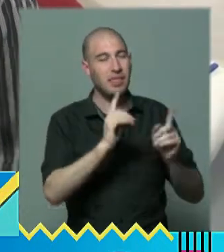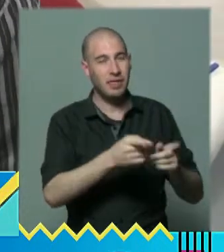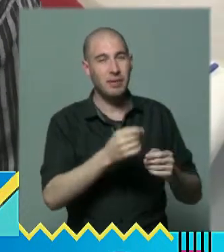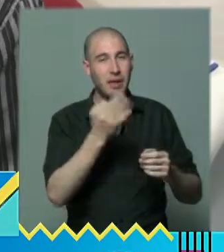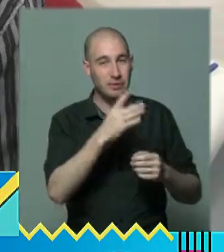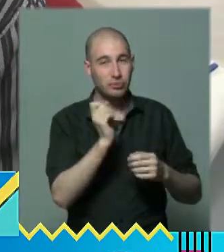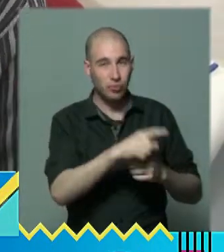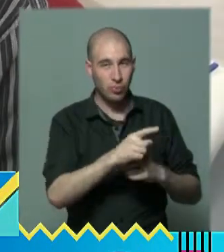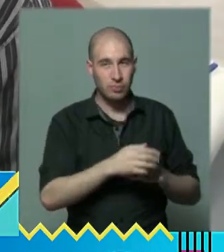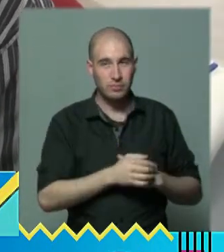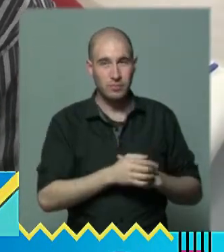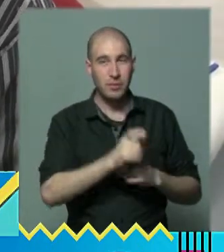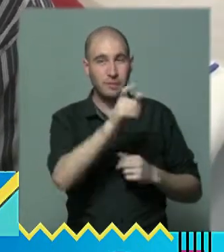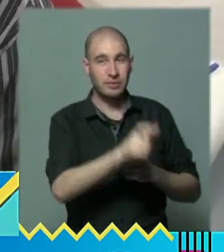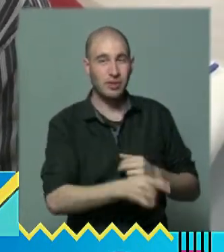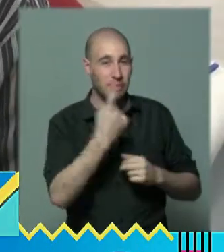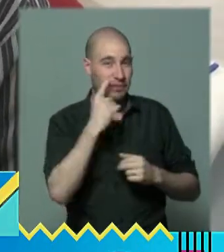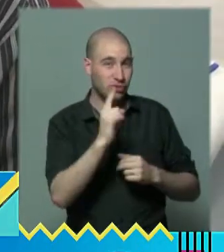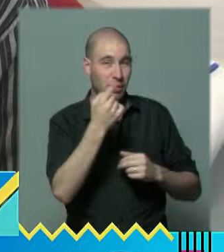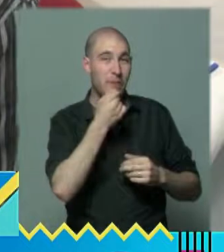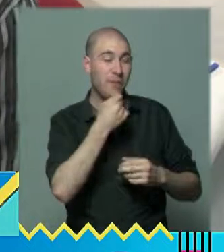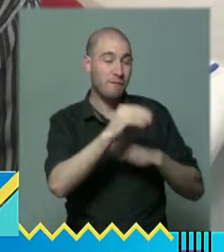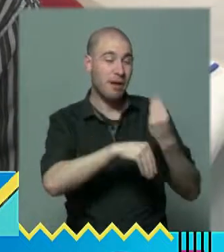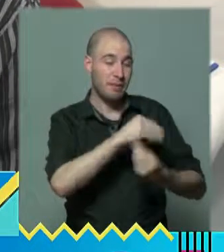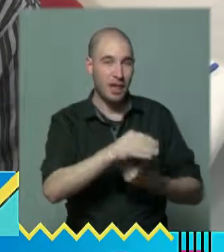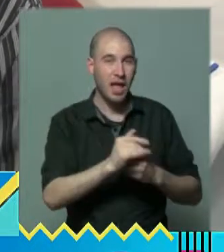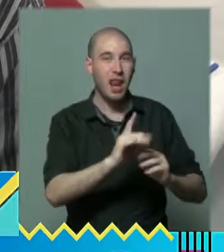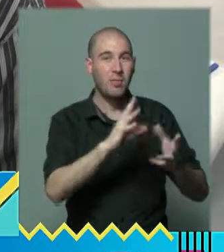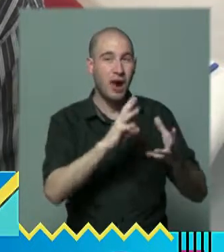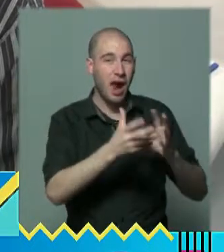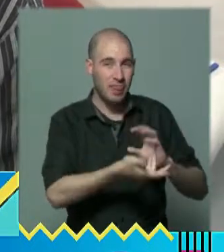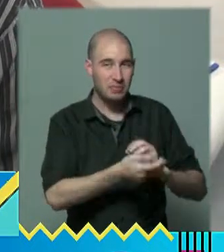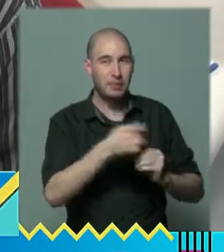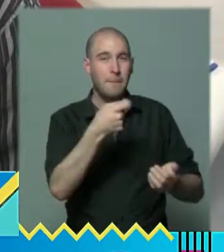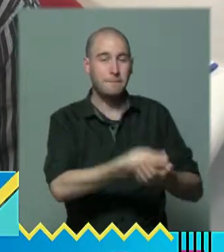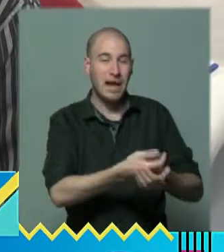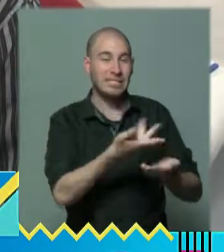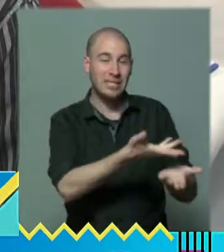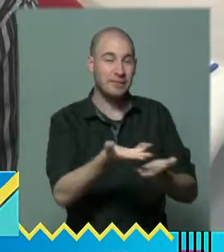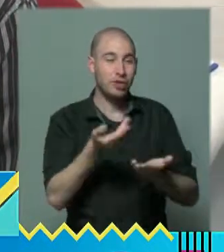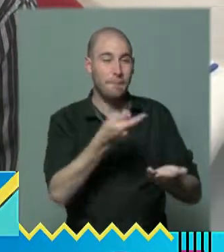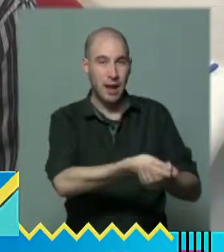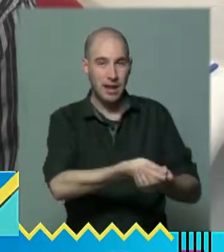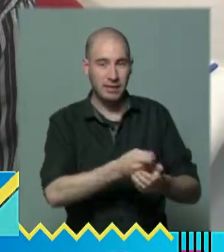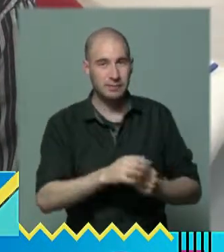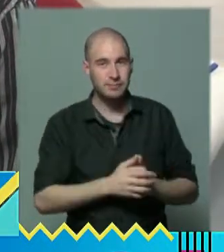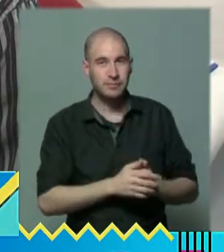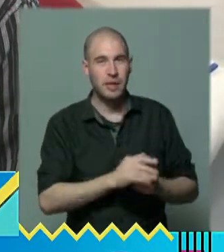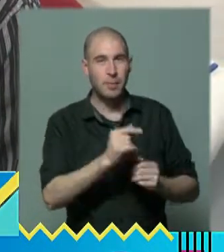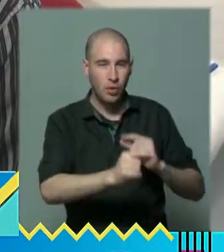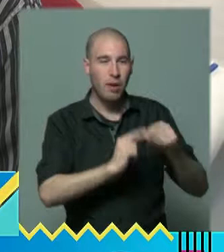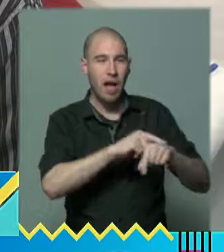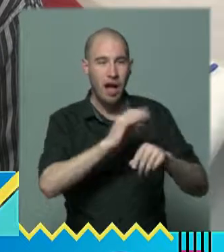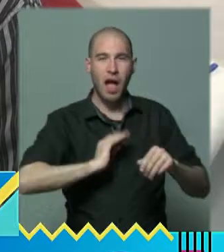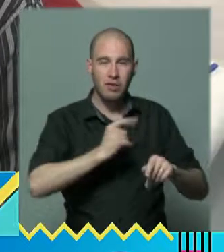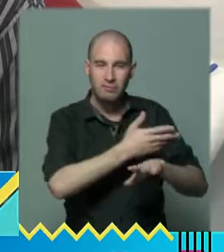particular tuyo, que vos sos una persona que vive sola, me imagino una familia, que a lo mejor tiene que adaptarse a pagar estos servicios que a medida que ha ido corriendo el